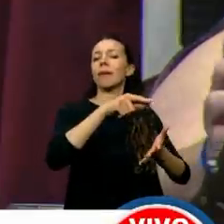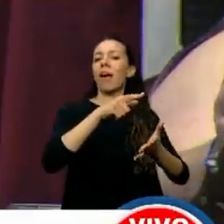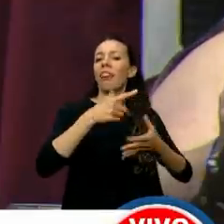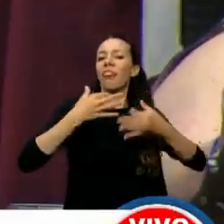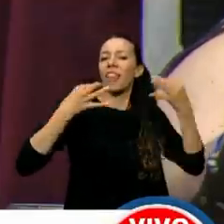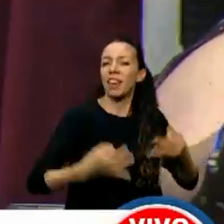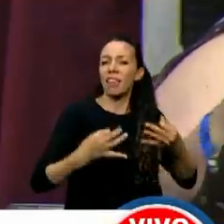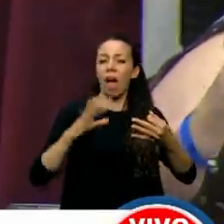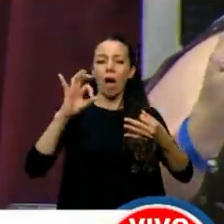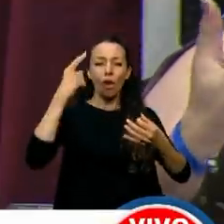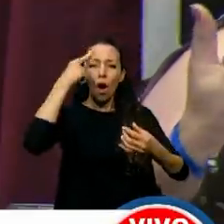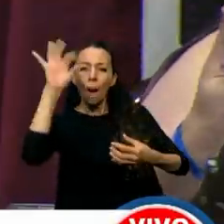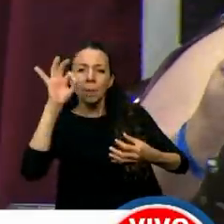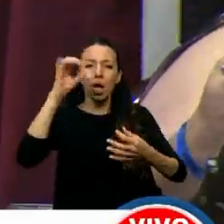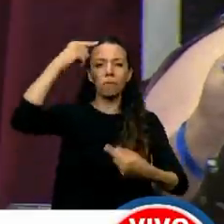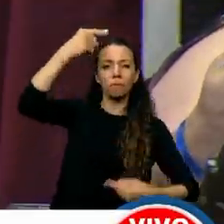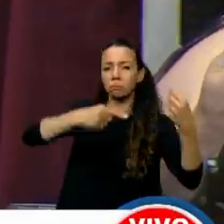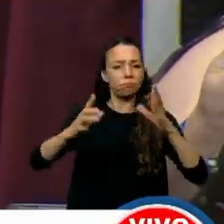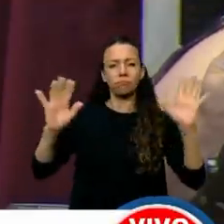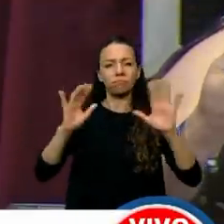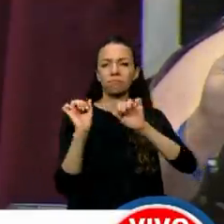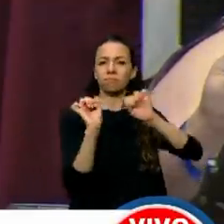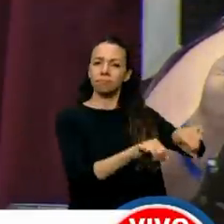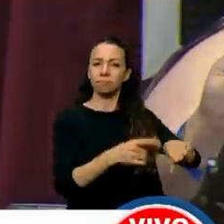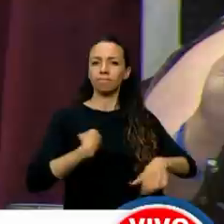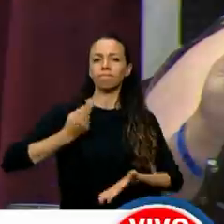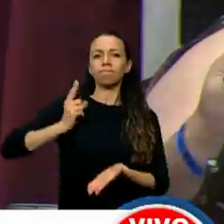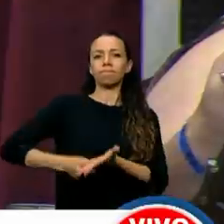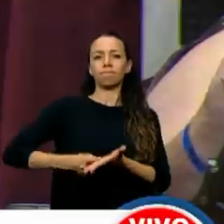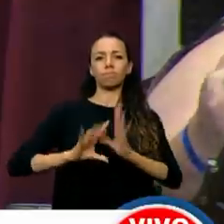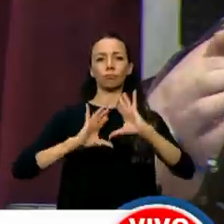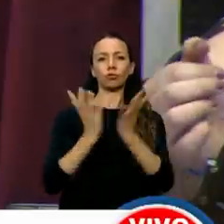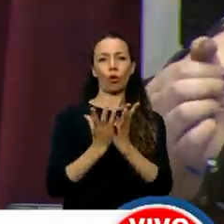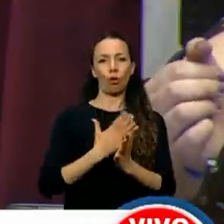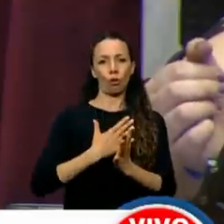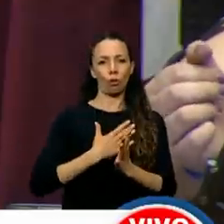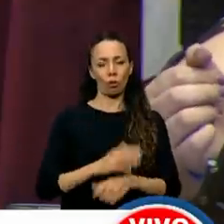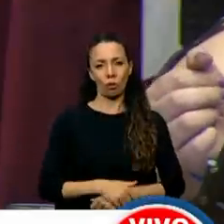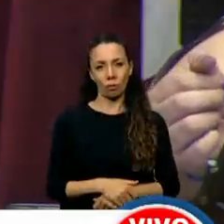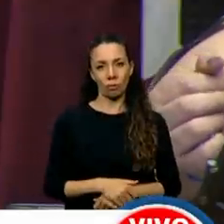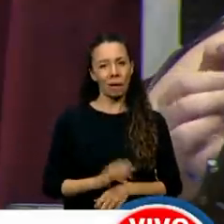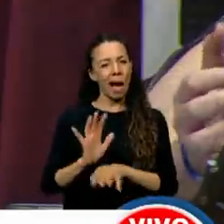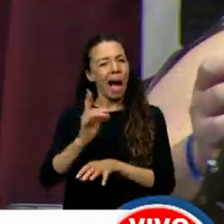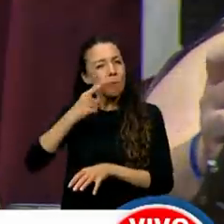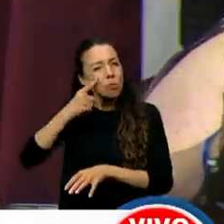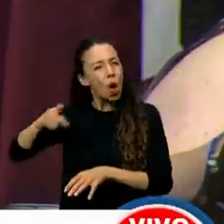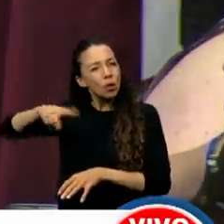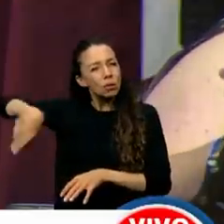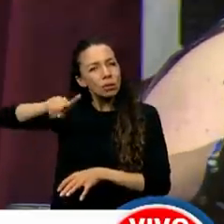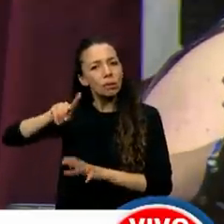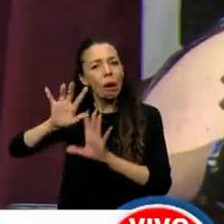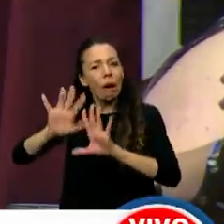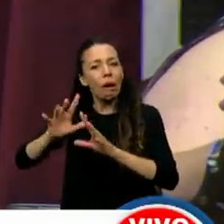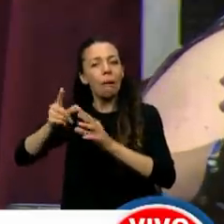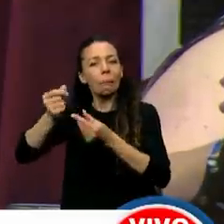contrapesos del constitucionalismo liberal arman a propósito un presupuesto con